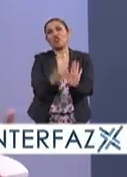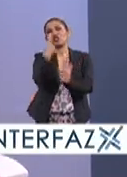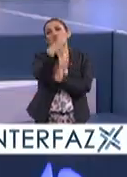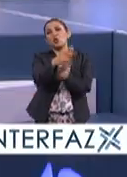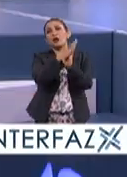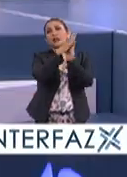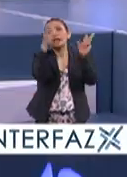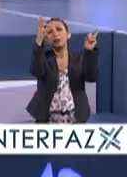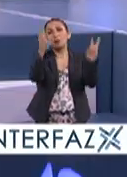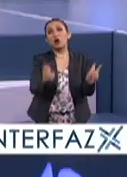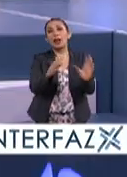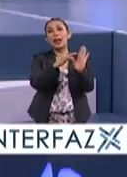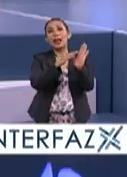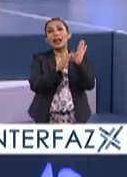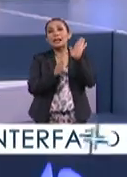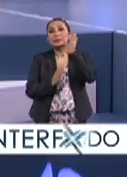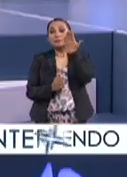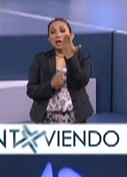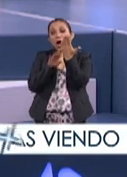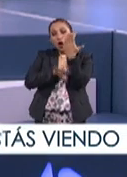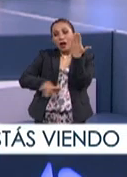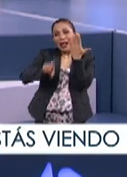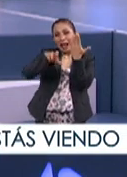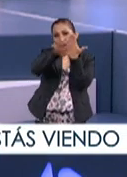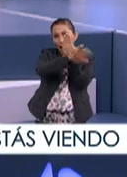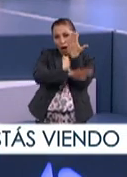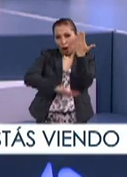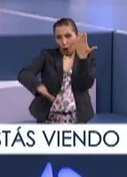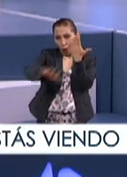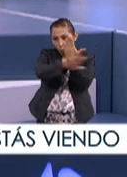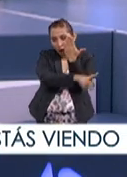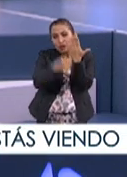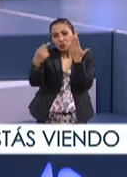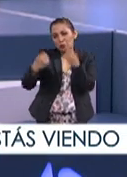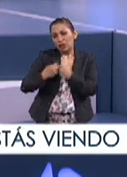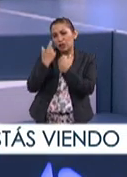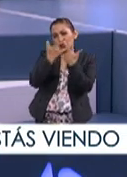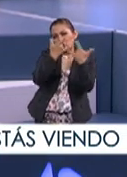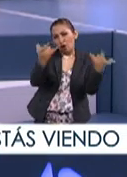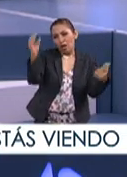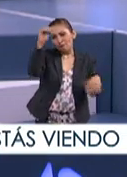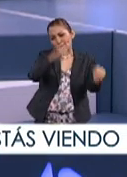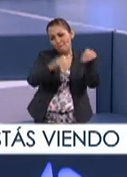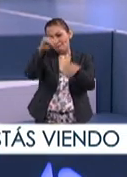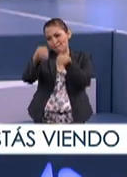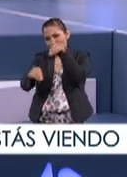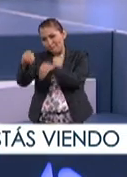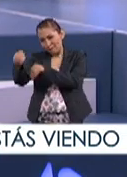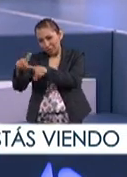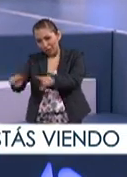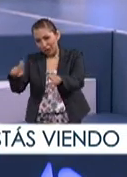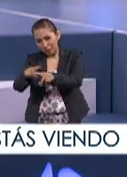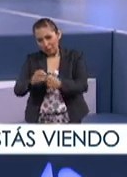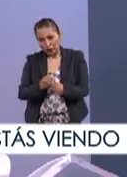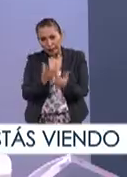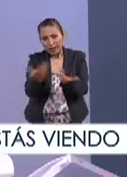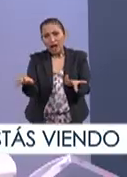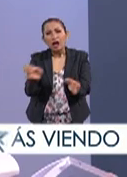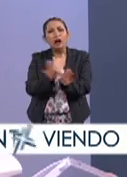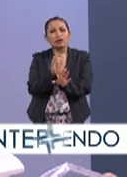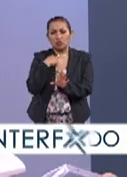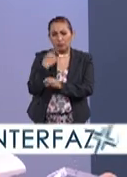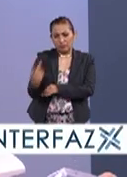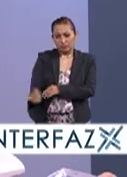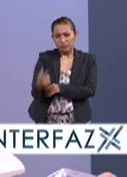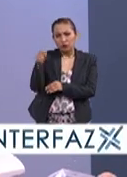su libro El espejo en el agua, que es una antología de la poesía que ha realizado a lo largo de su vida. Maestro, ¿cómo es que